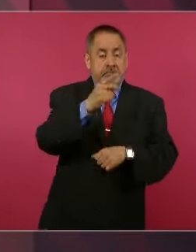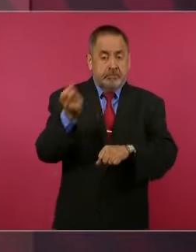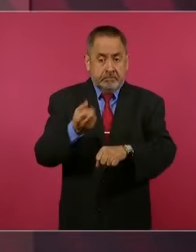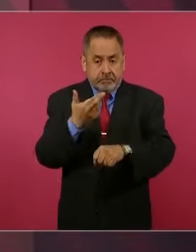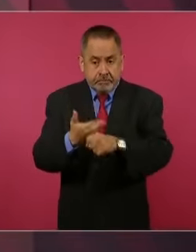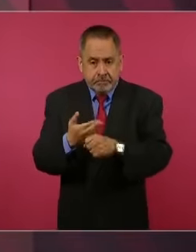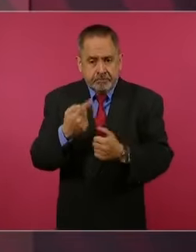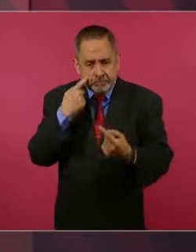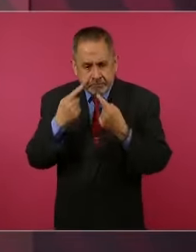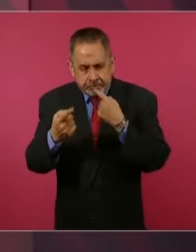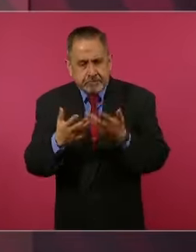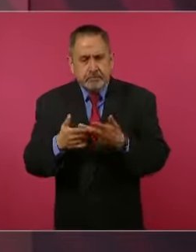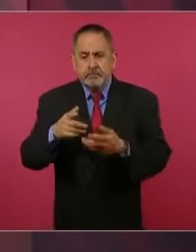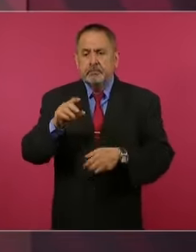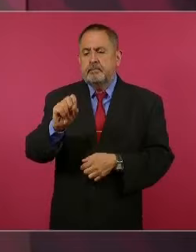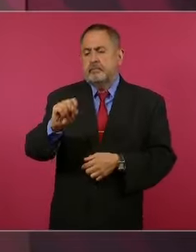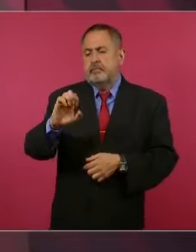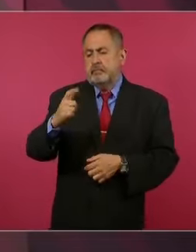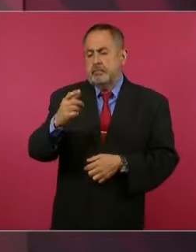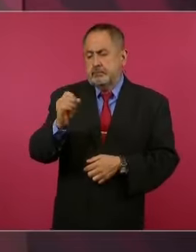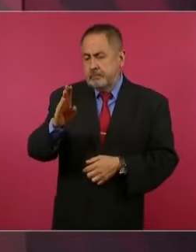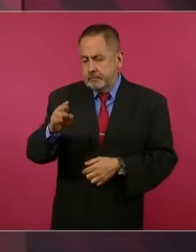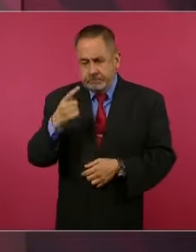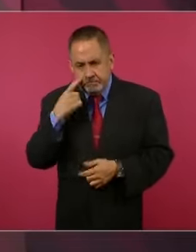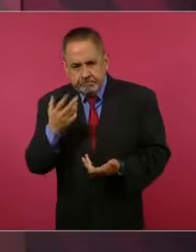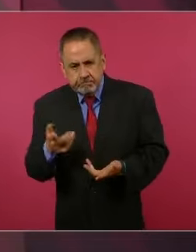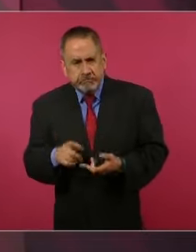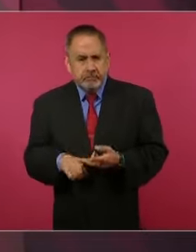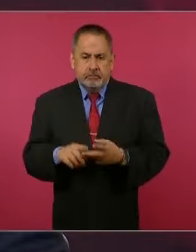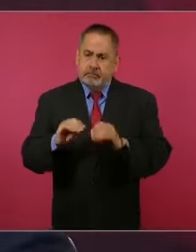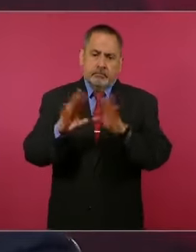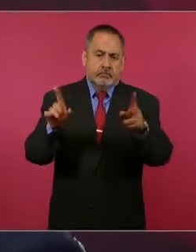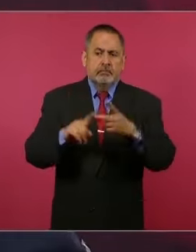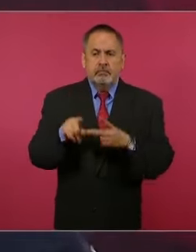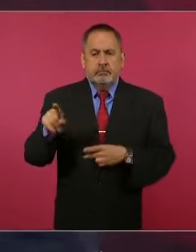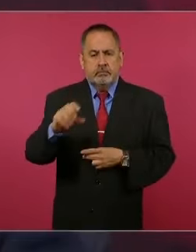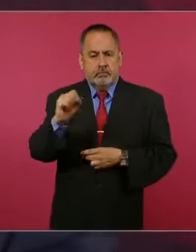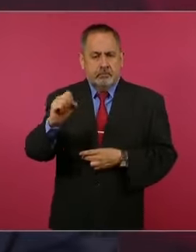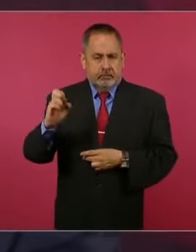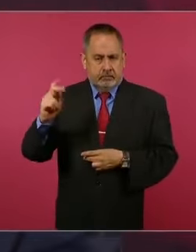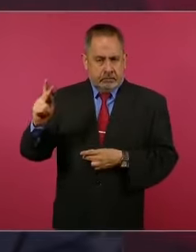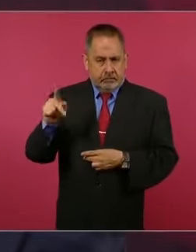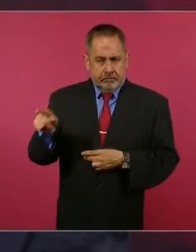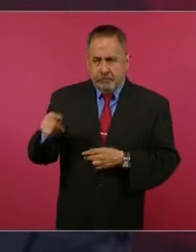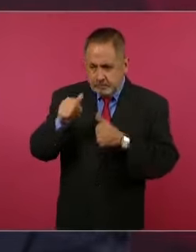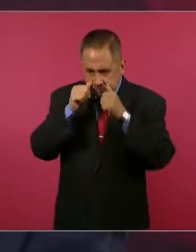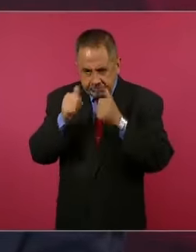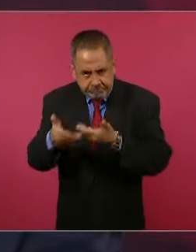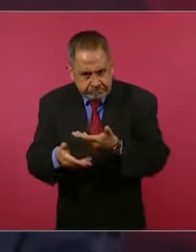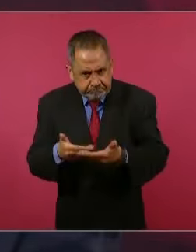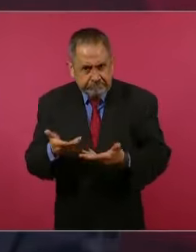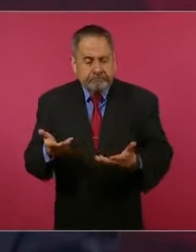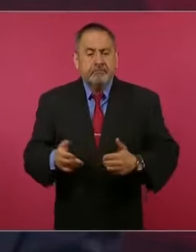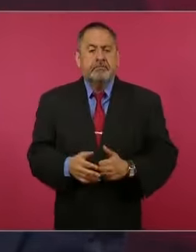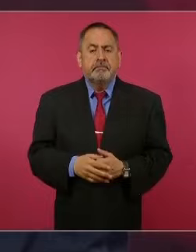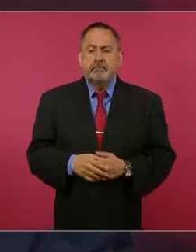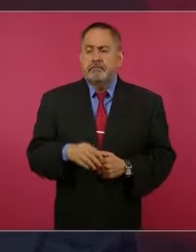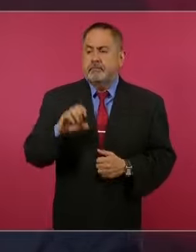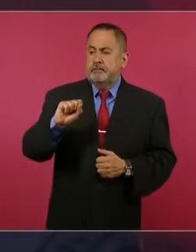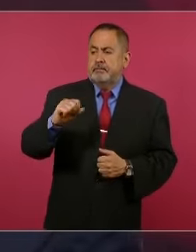secretarías gobernación desde luego educación